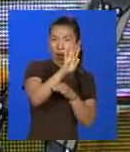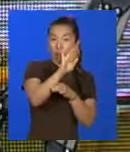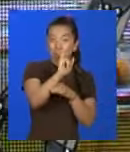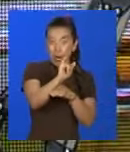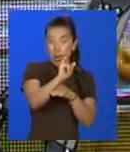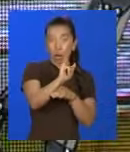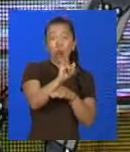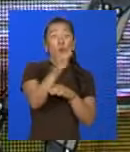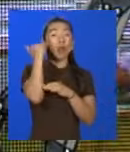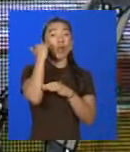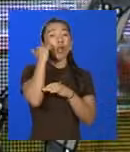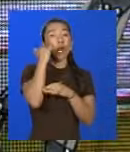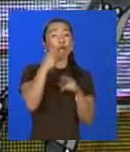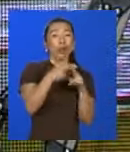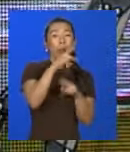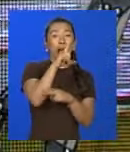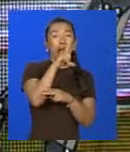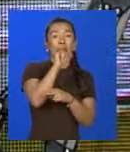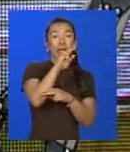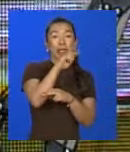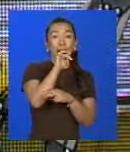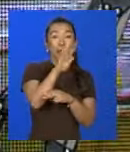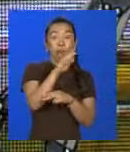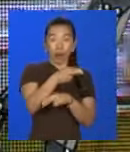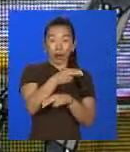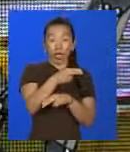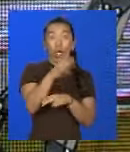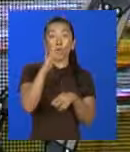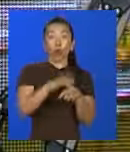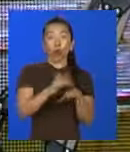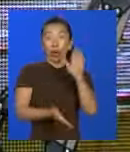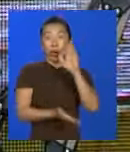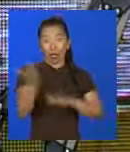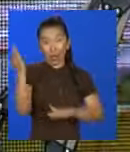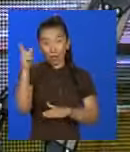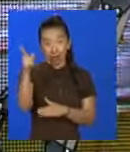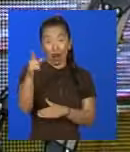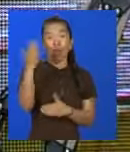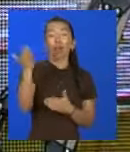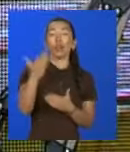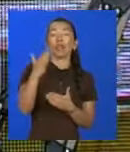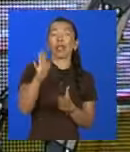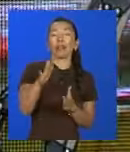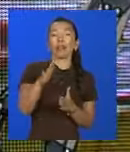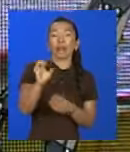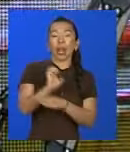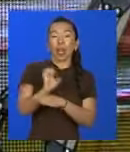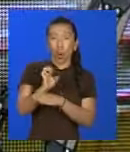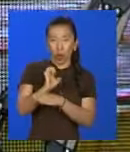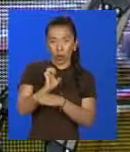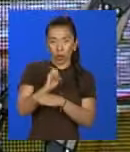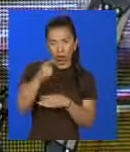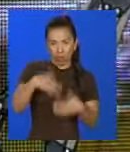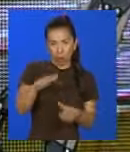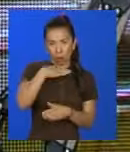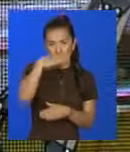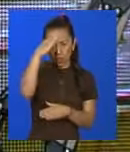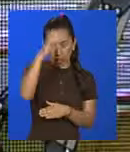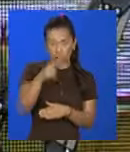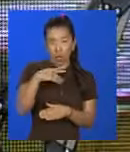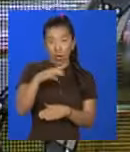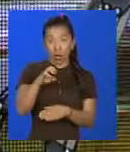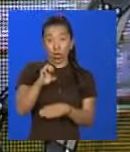salir de Itagüí. La llevaron a Ecuador, en Ecuador los paramilitares la siguieron solo por un delito, tratar de buscar justicia en